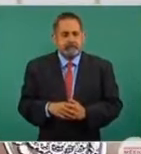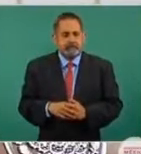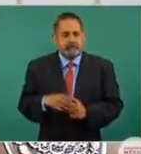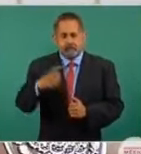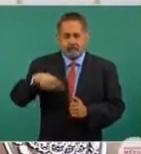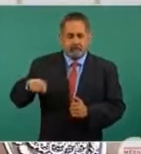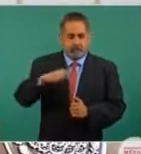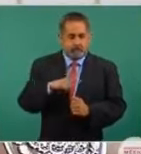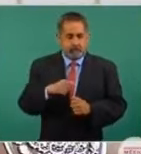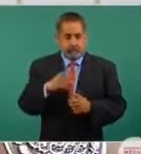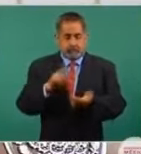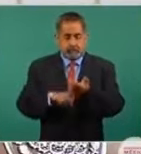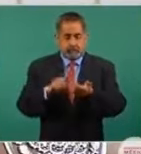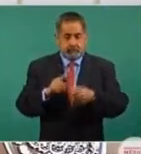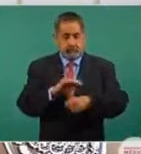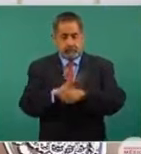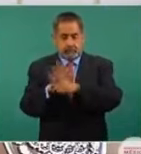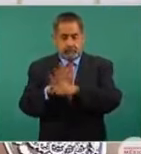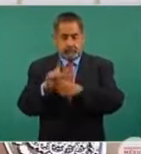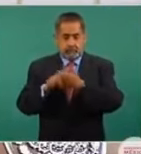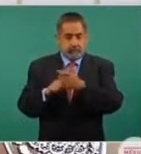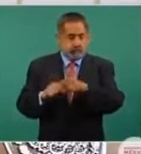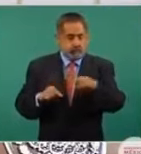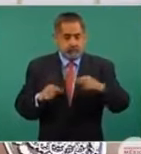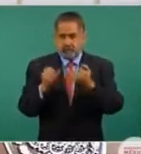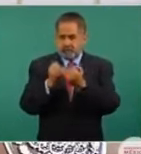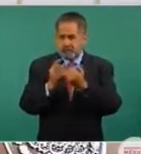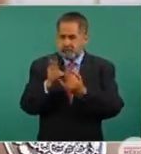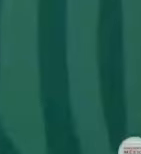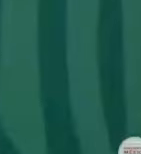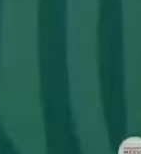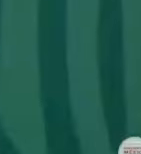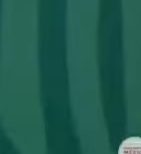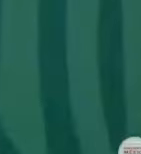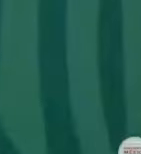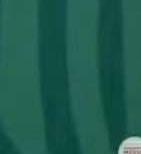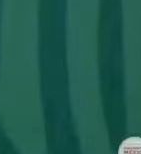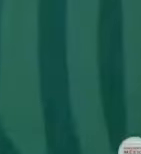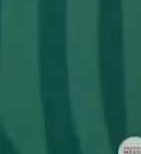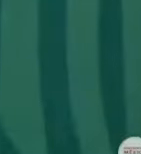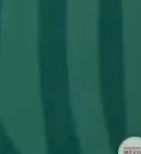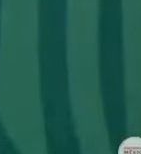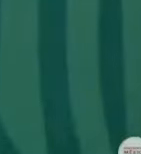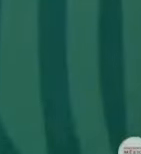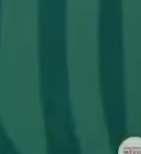tuvieron COVID, como yo, ¿sí?, no esperen tanto tiempo,